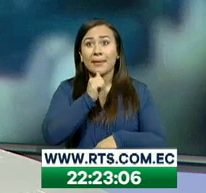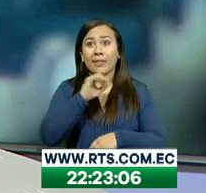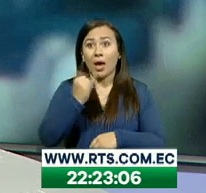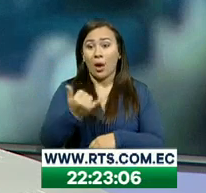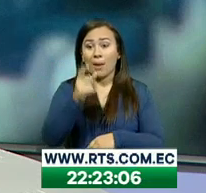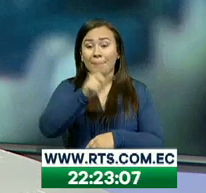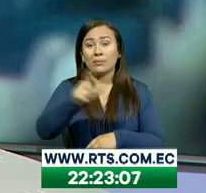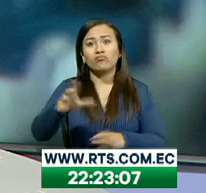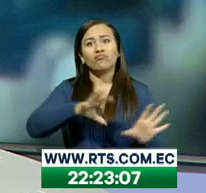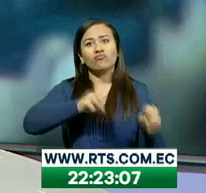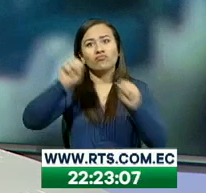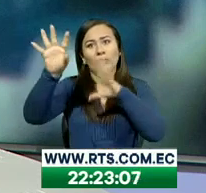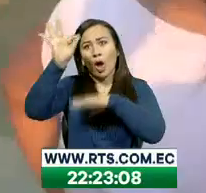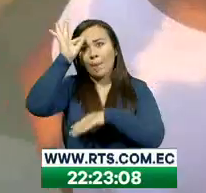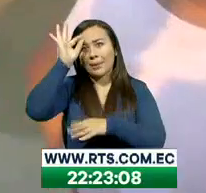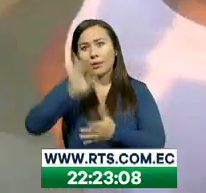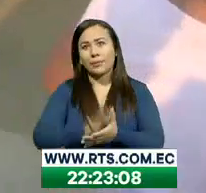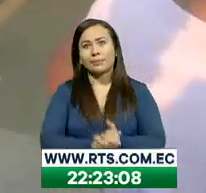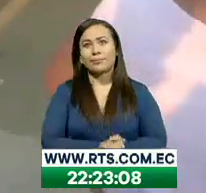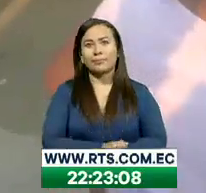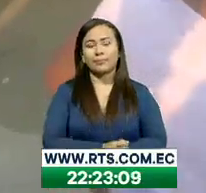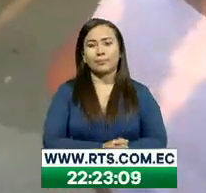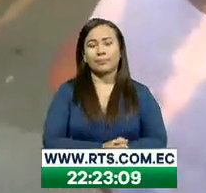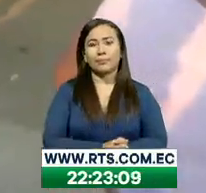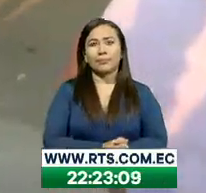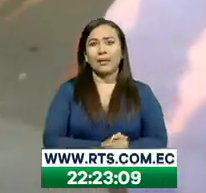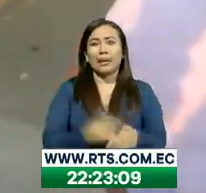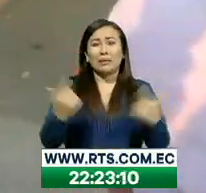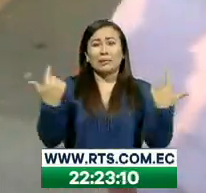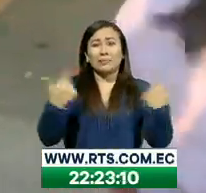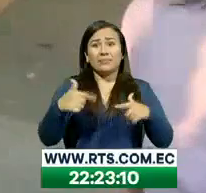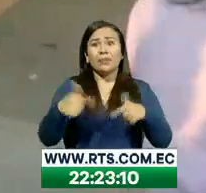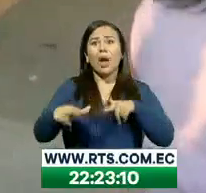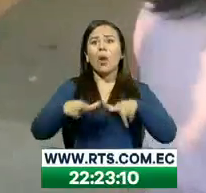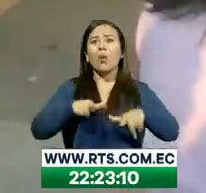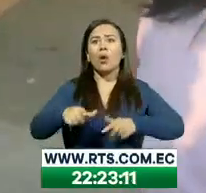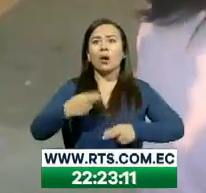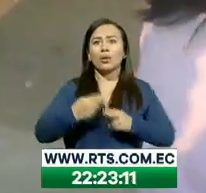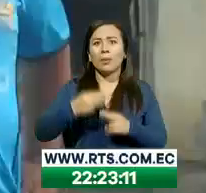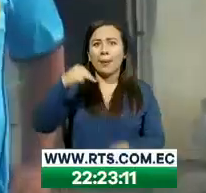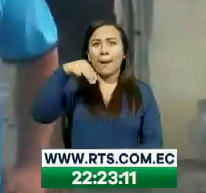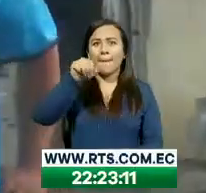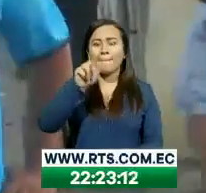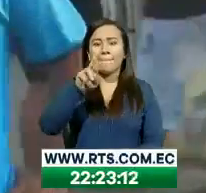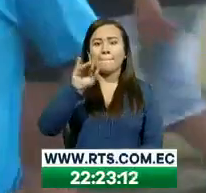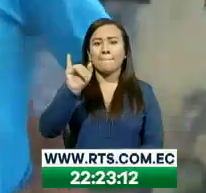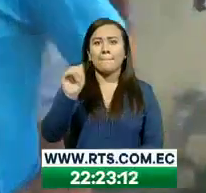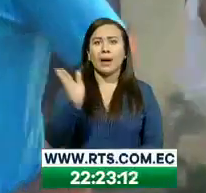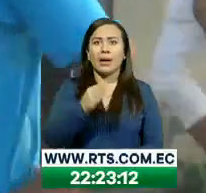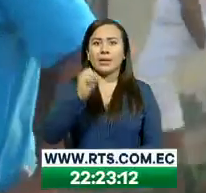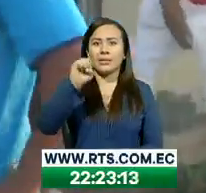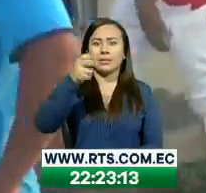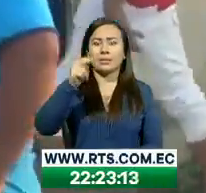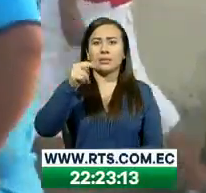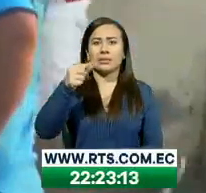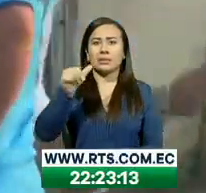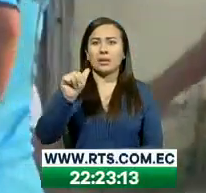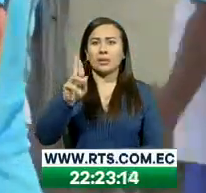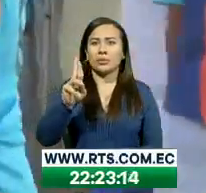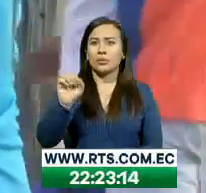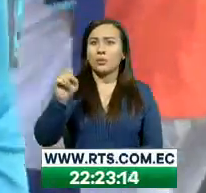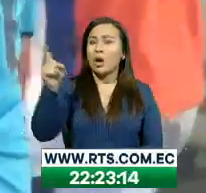llevados a una casa de salud. El hecho ocurrió en la urbanización María Asunción, en la parroquia Picosá, en Puerto